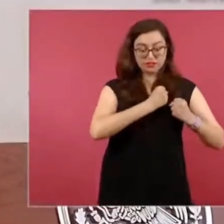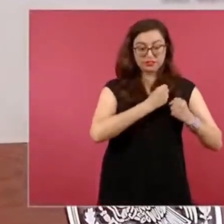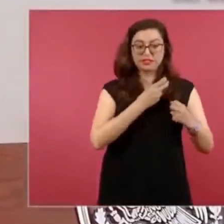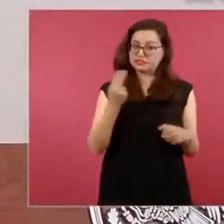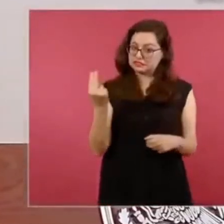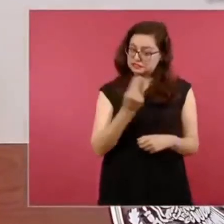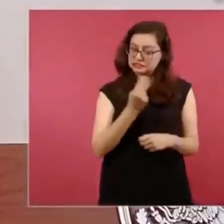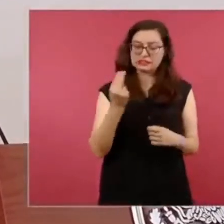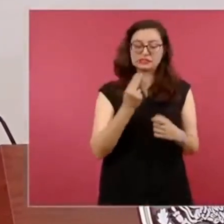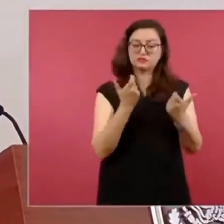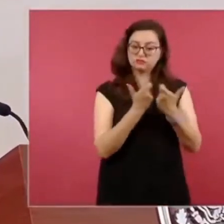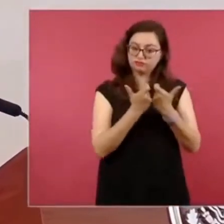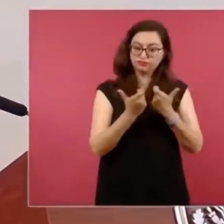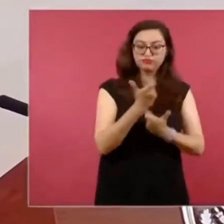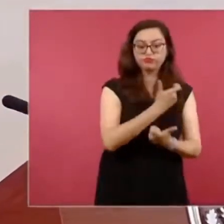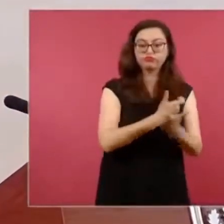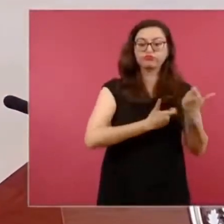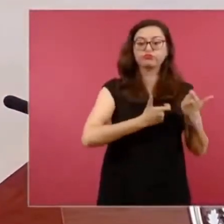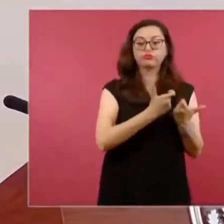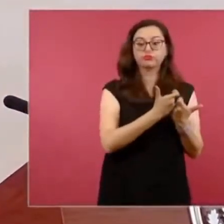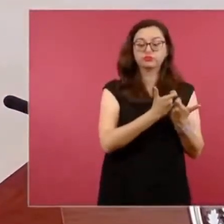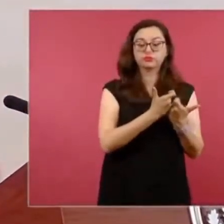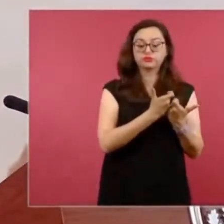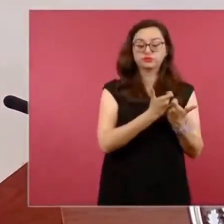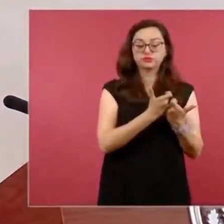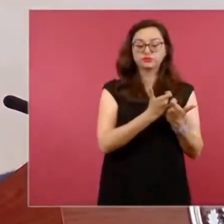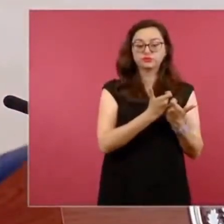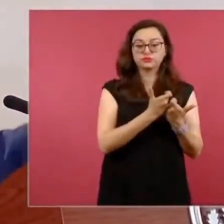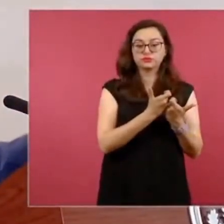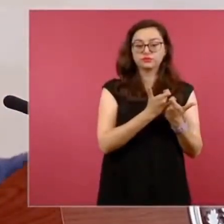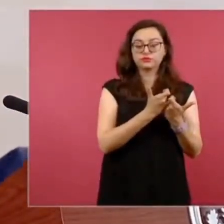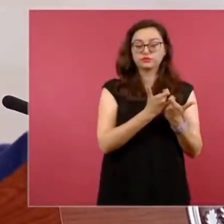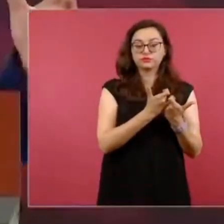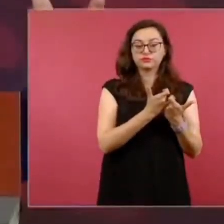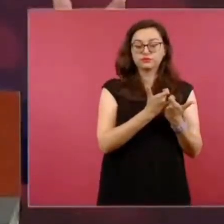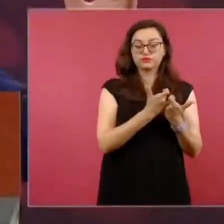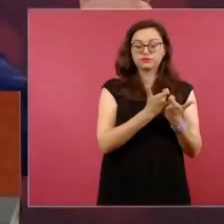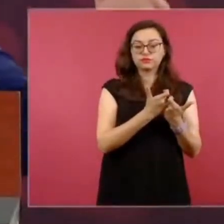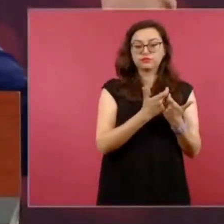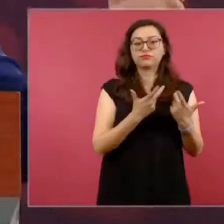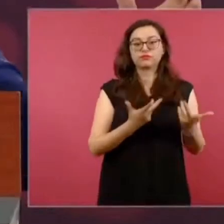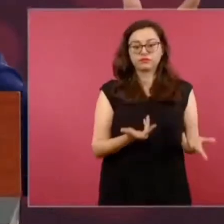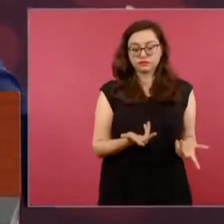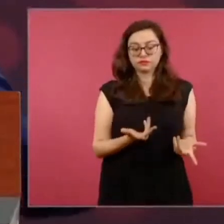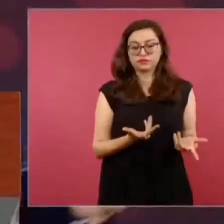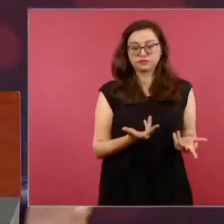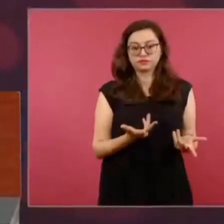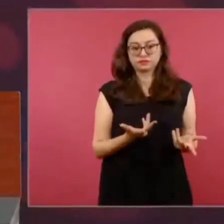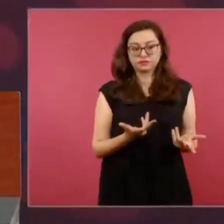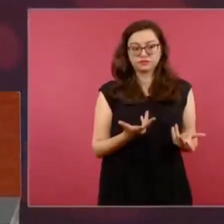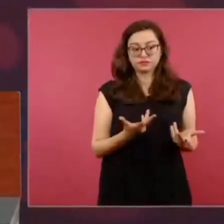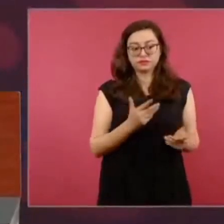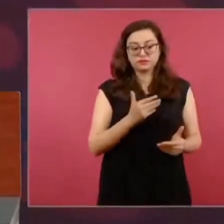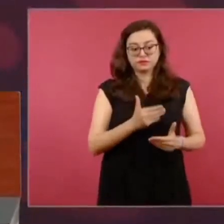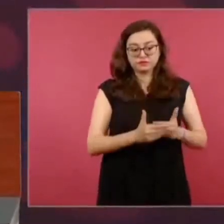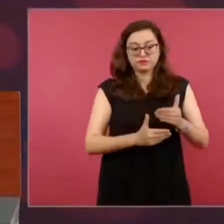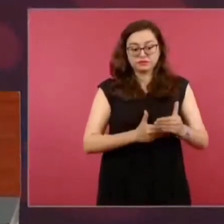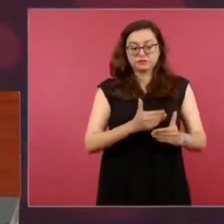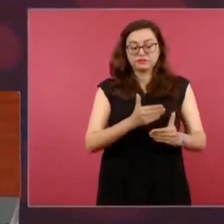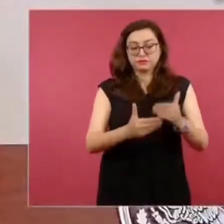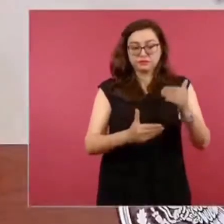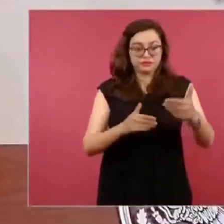económico en el mundo. Más si avanzamos en la integración de toda